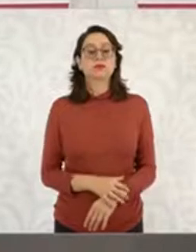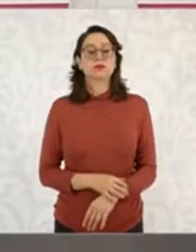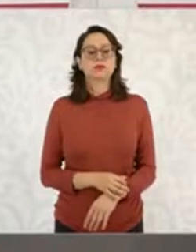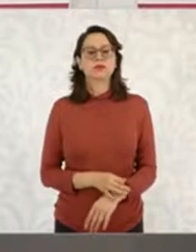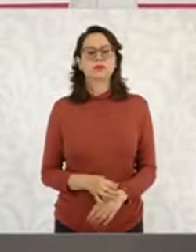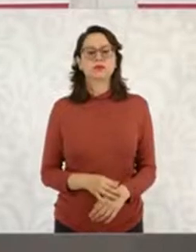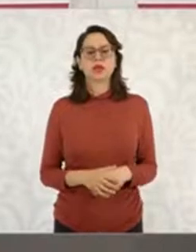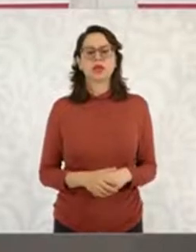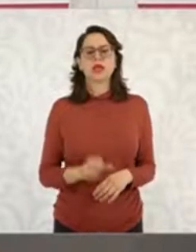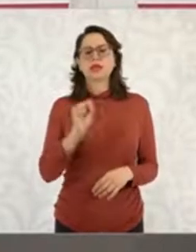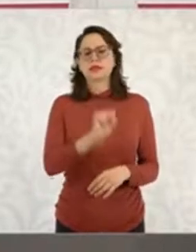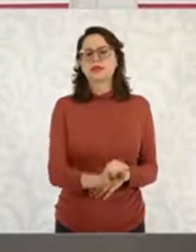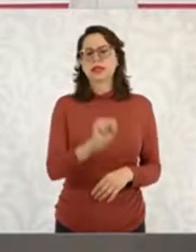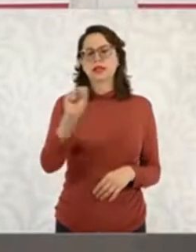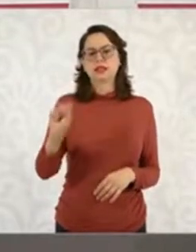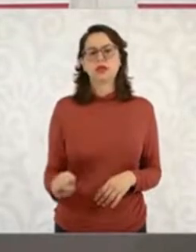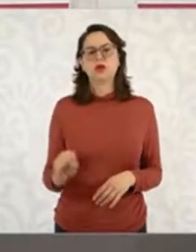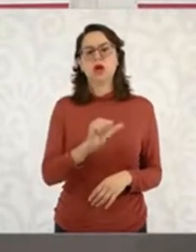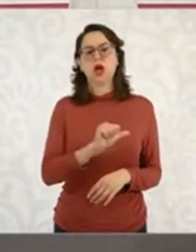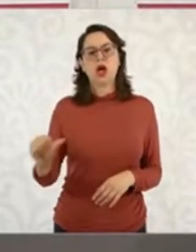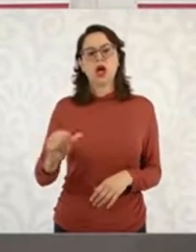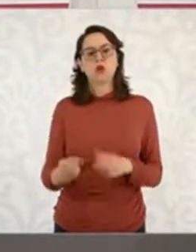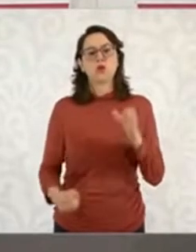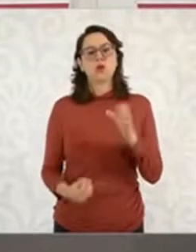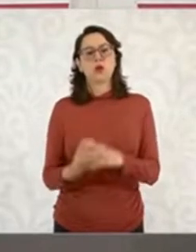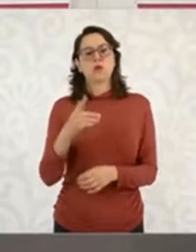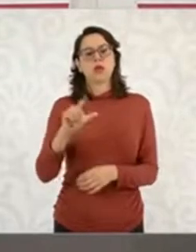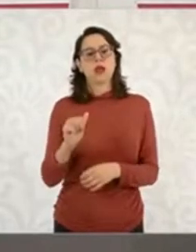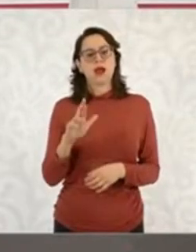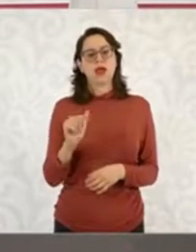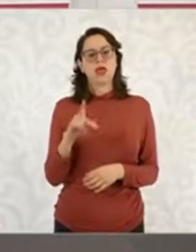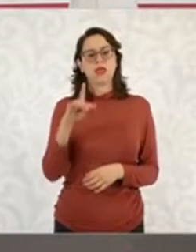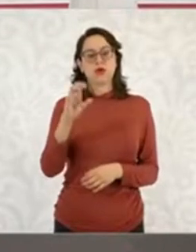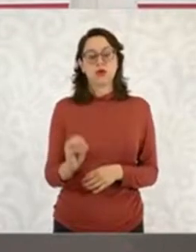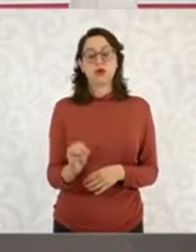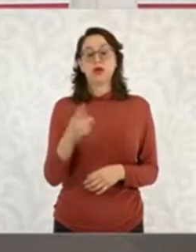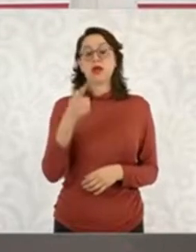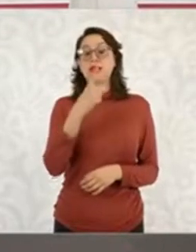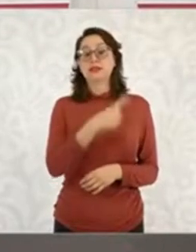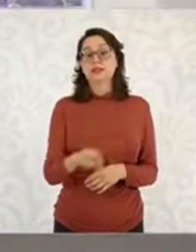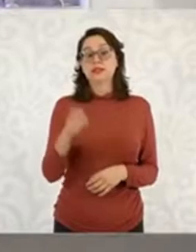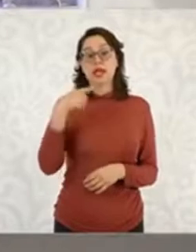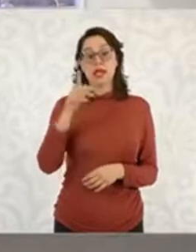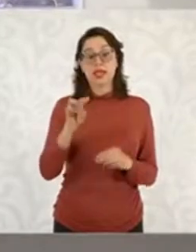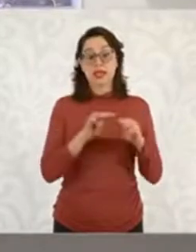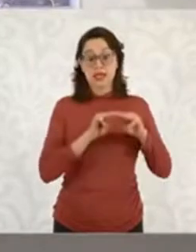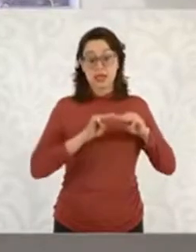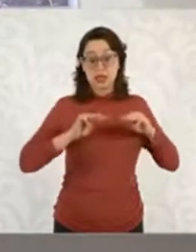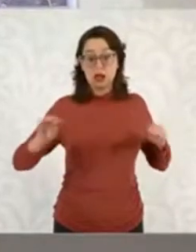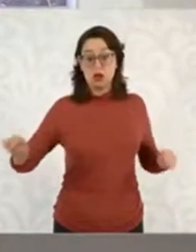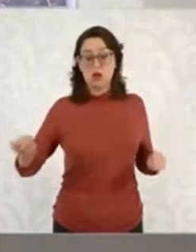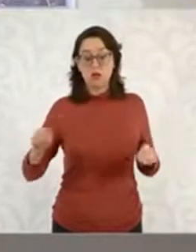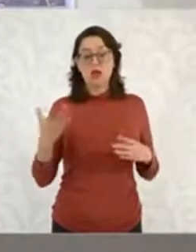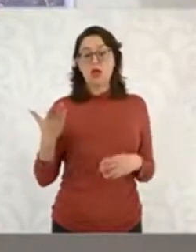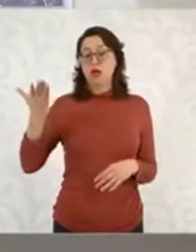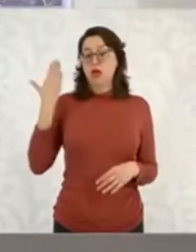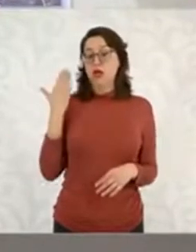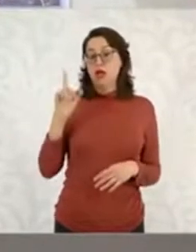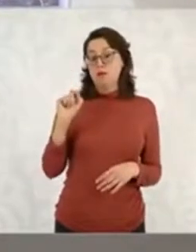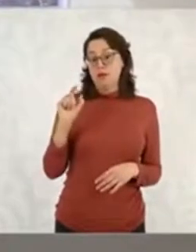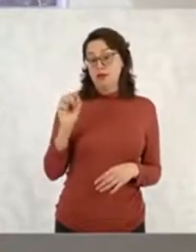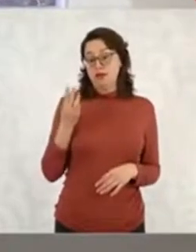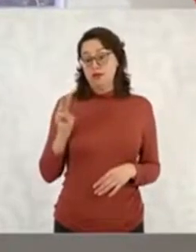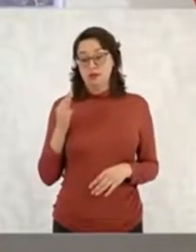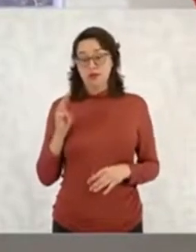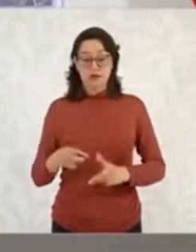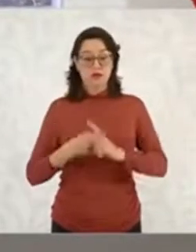de Saltillo Nuevo Laredo, iniciamos con la licitación de 100 kilómetros, la convocatoria fue el 20 de mayo, esto